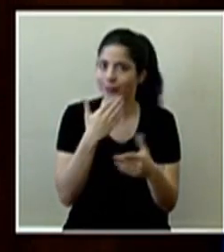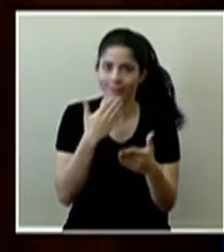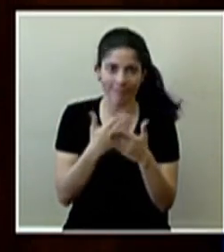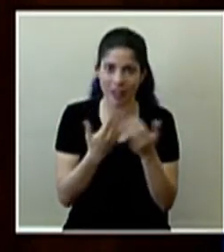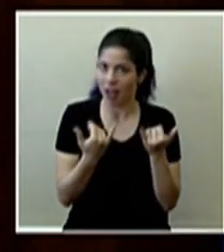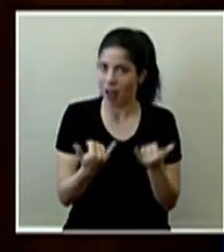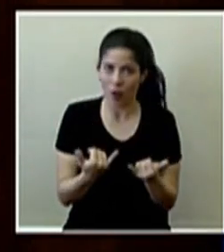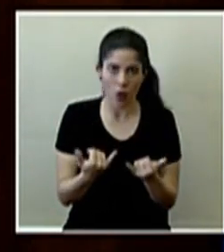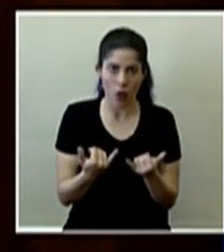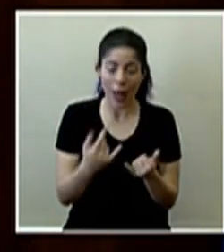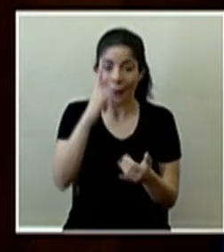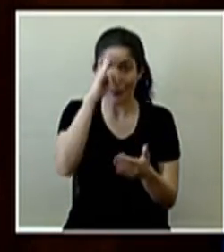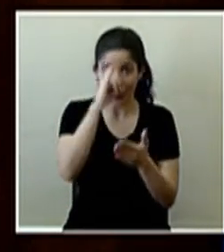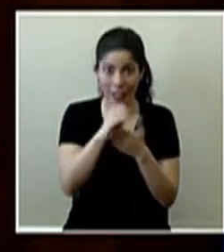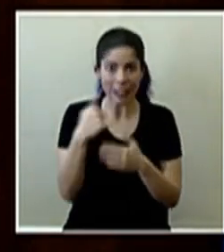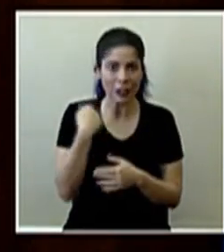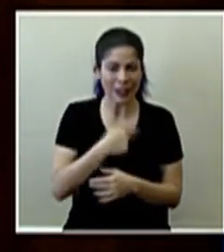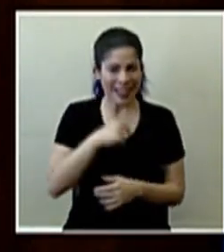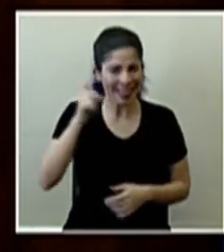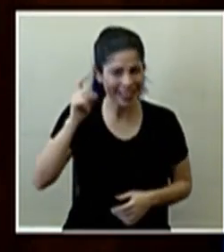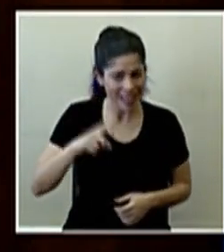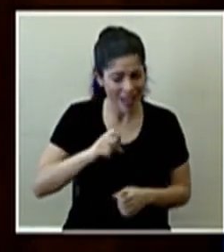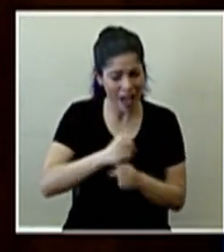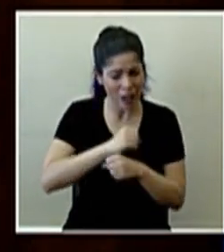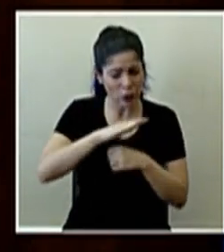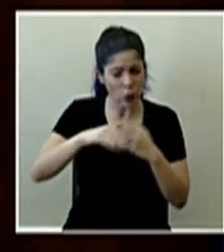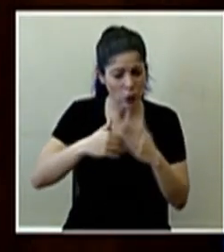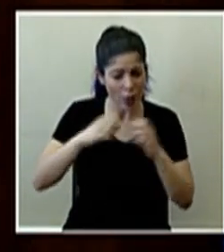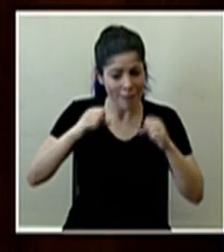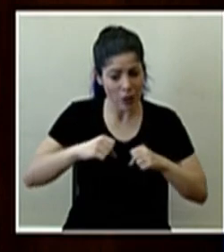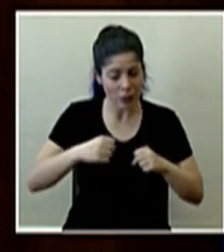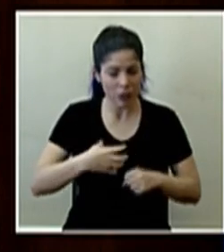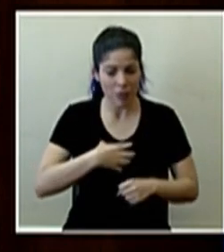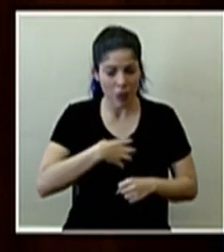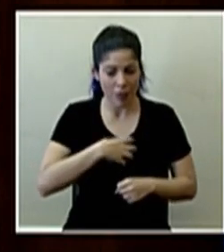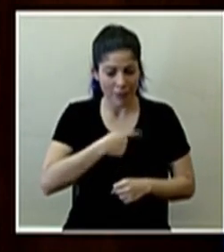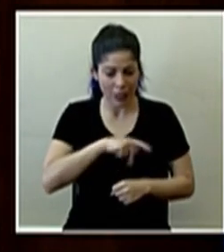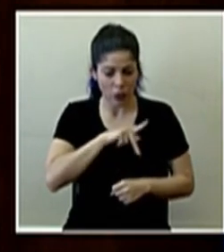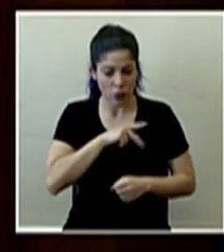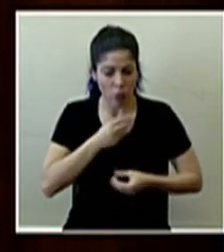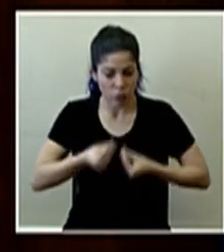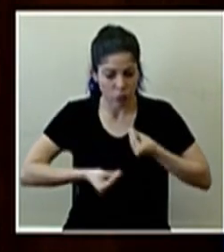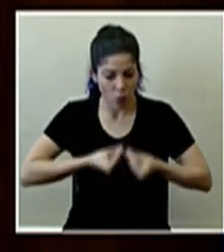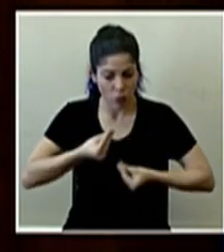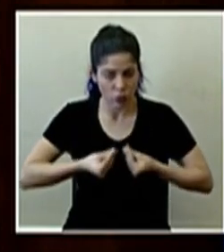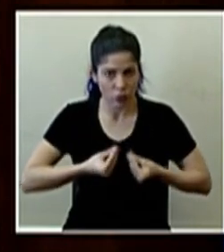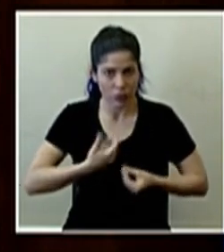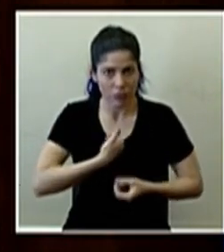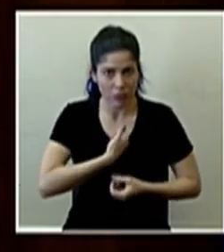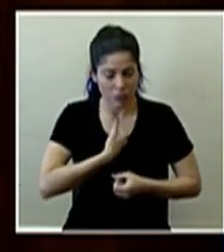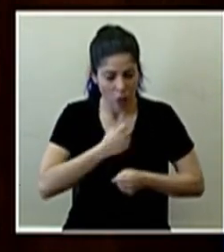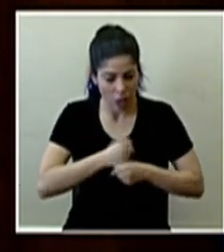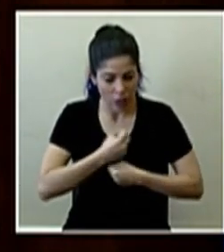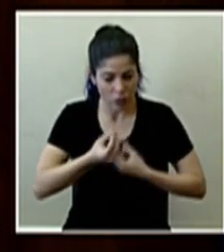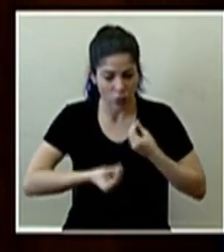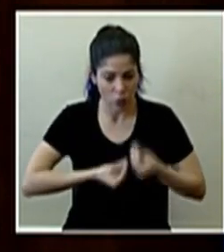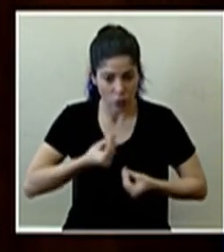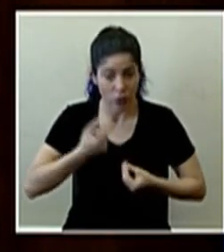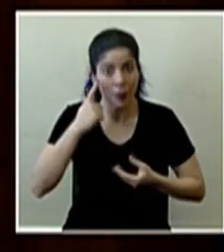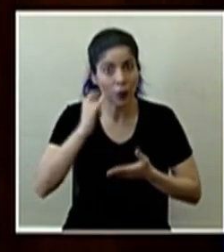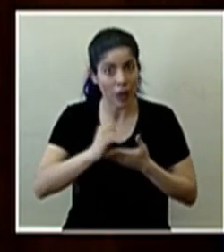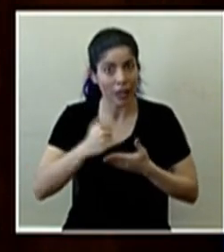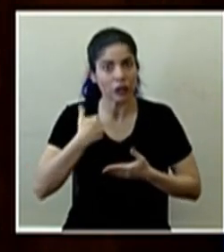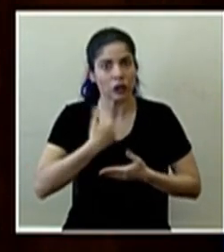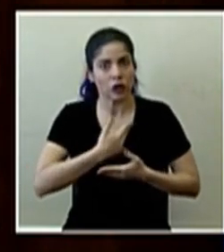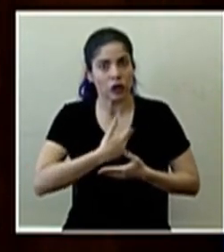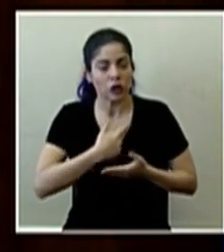eficientemente. Y por eso tenemos que hacer todo lo posible por fabricar localmente, por producir localmente. Y hemos estado en